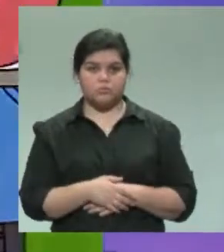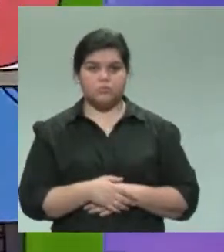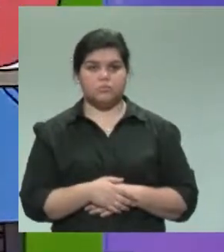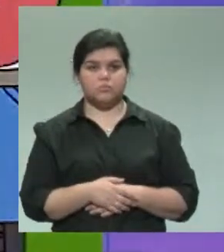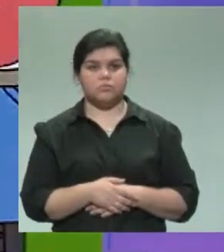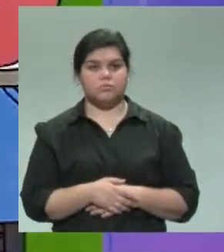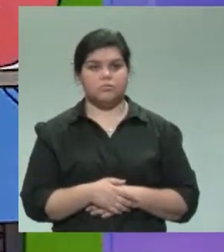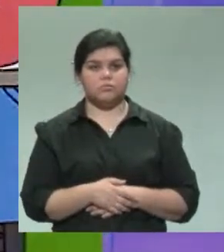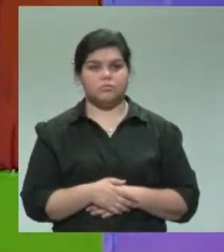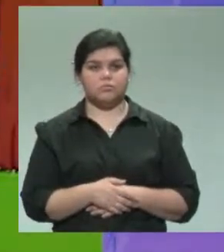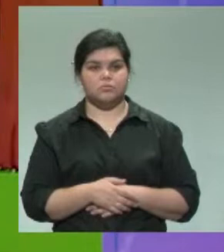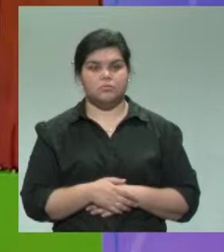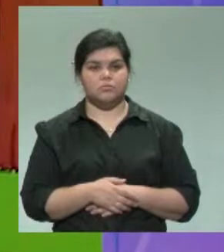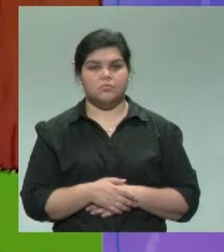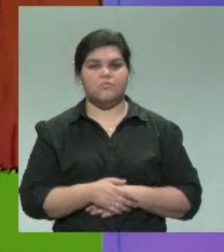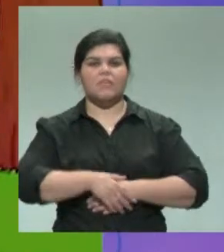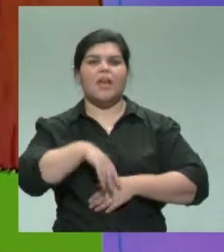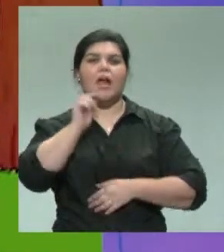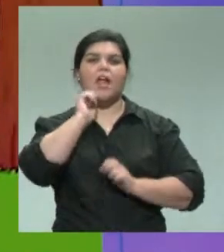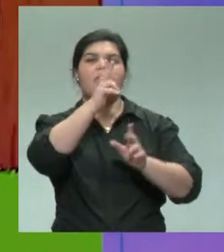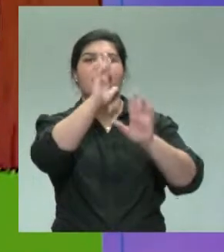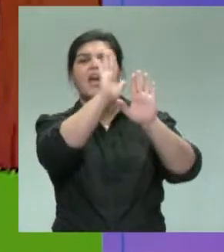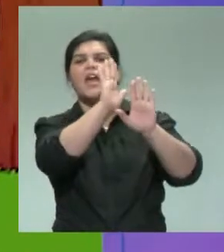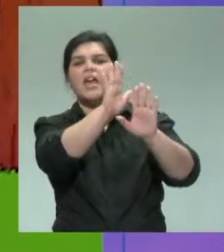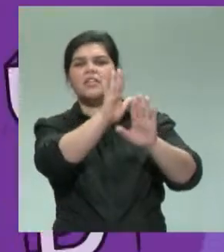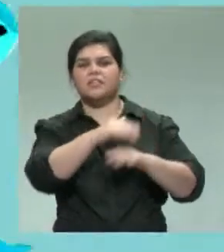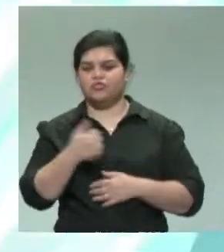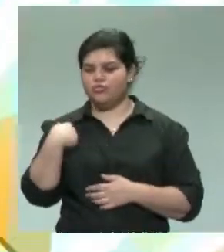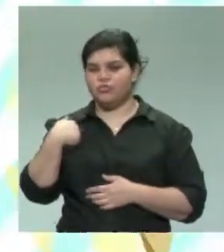este árbol! ¡Quédate ahí, Laura! ¡Soy Lisa!